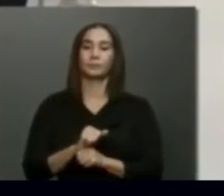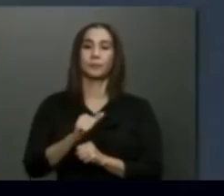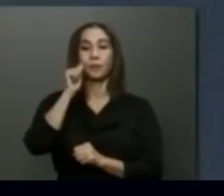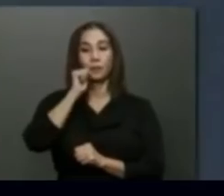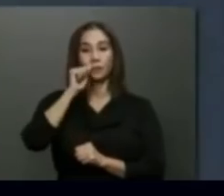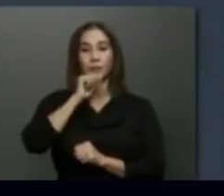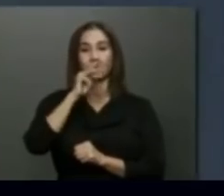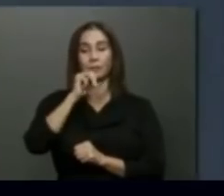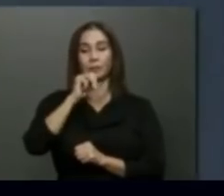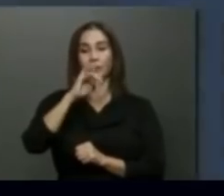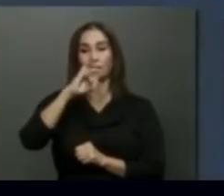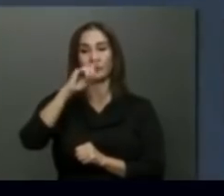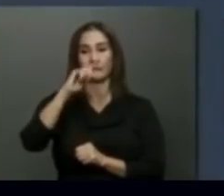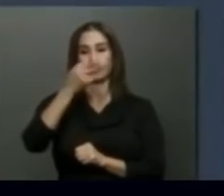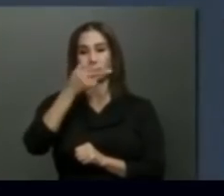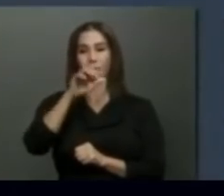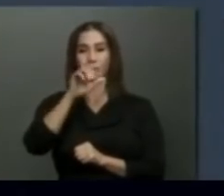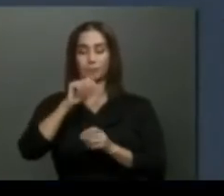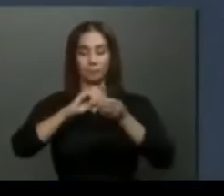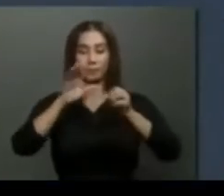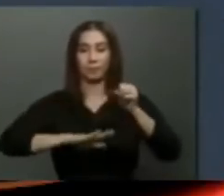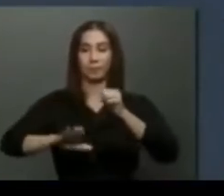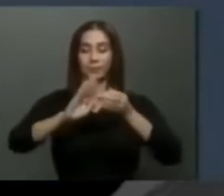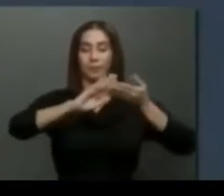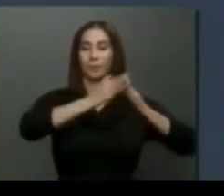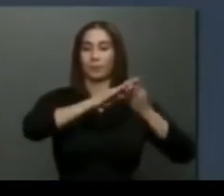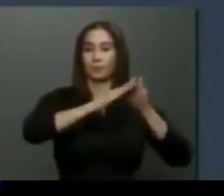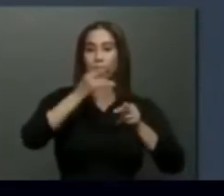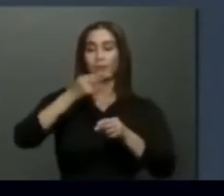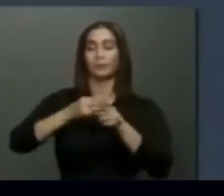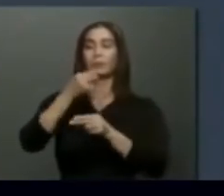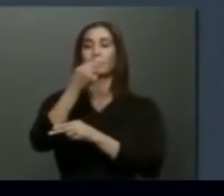Señora Mirta Elena Pérez, directora municipal de La Guayiga.